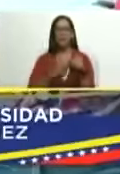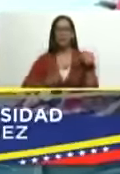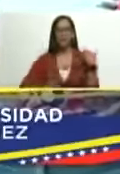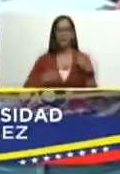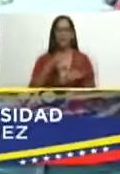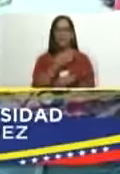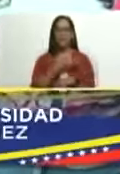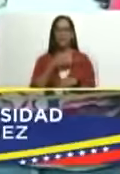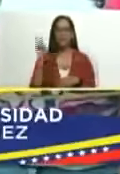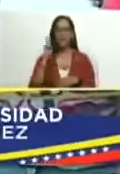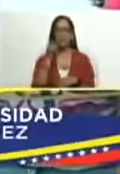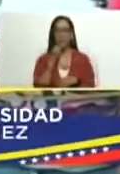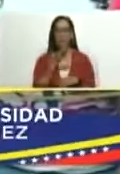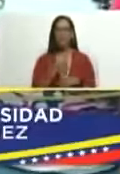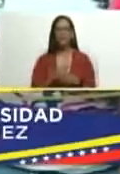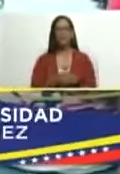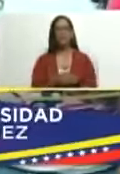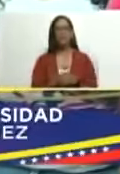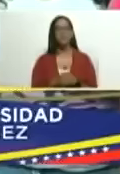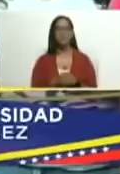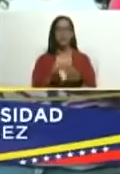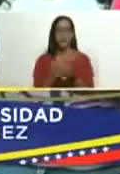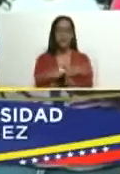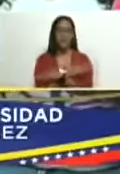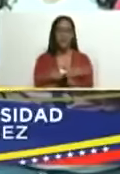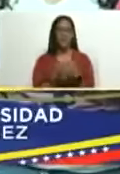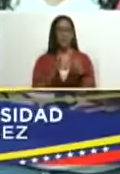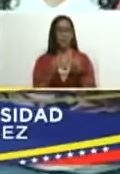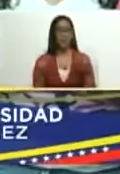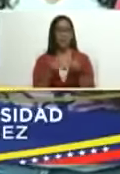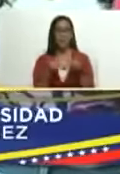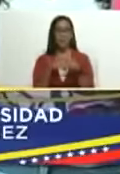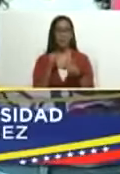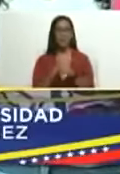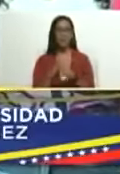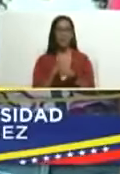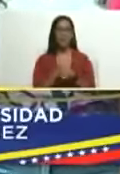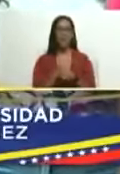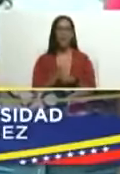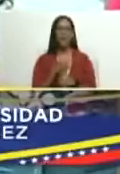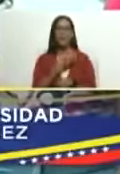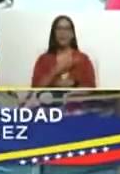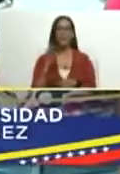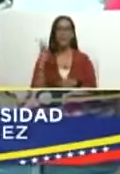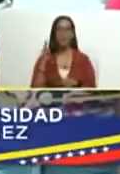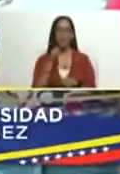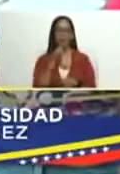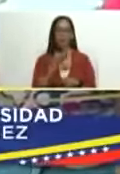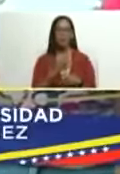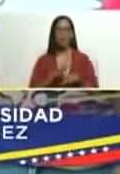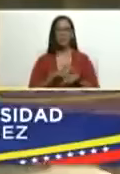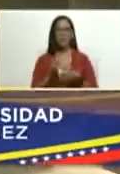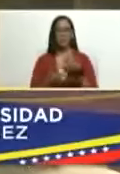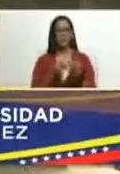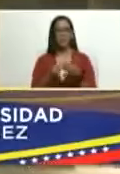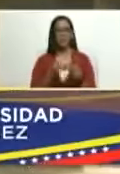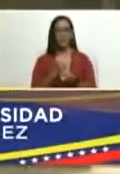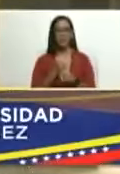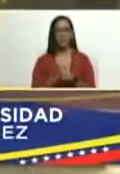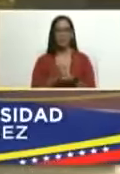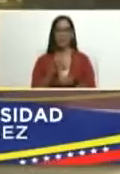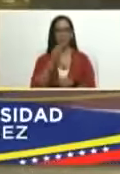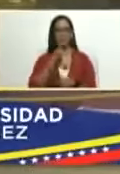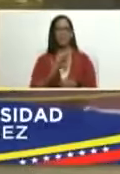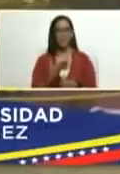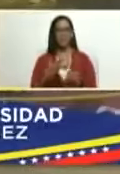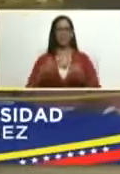Misión Venezuela Bella, Jacqueline Faría. Felicitar a todo el equipo de trabajo de Misión Venezuela Bella en el estado de Trujillo porque hicieron unos trabajos bellísimos,